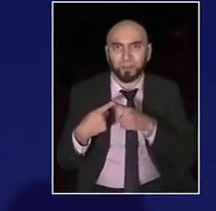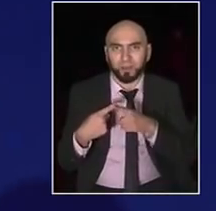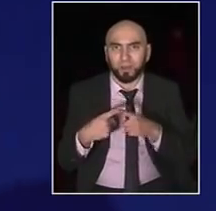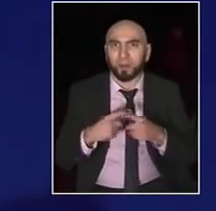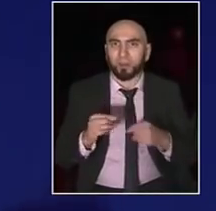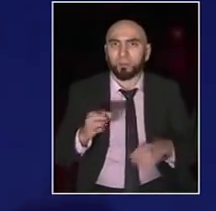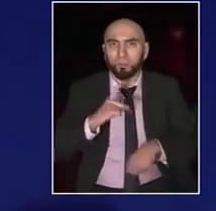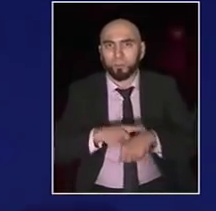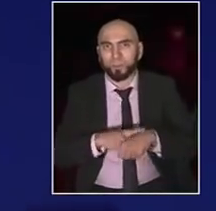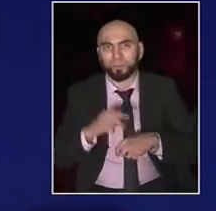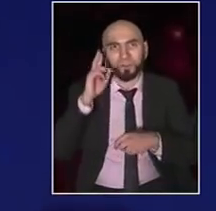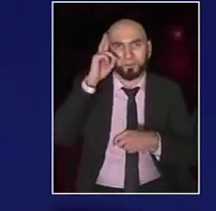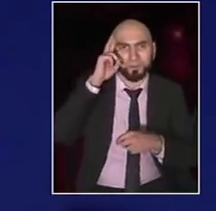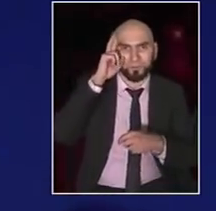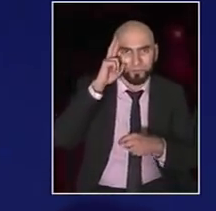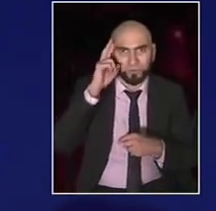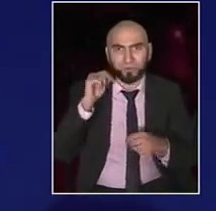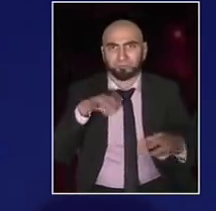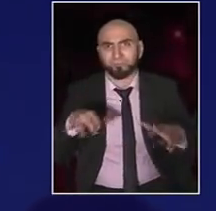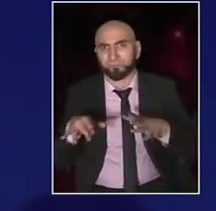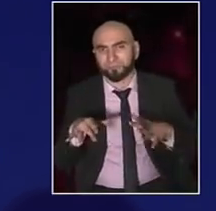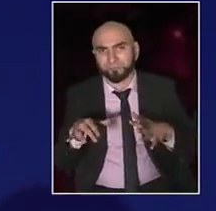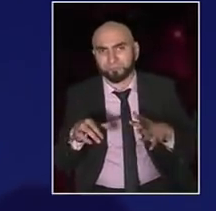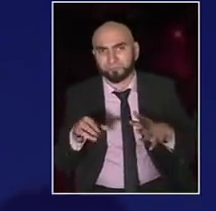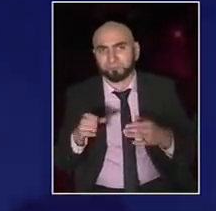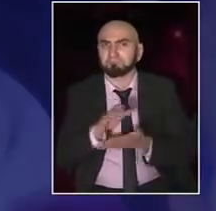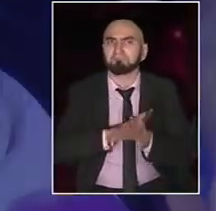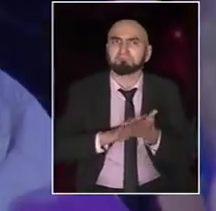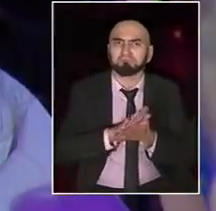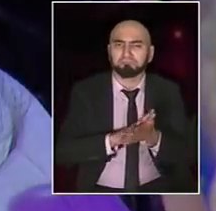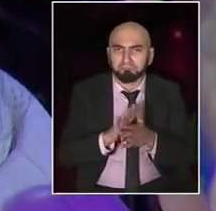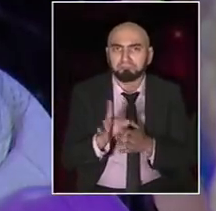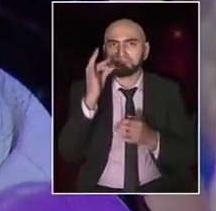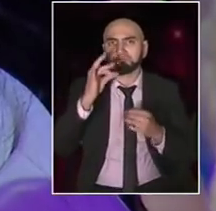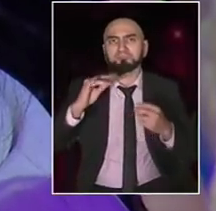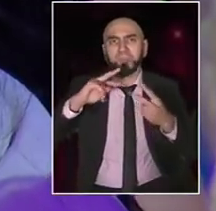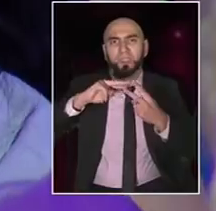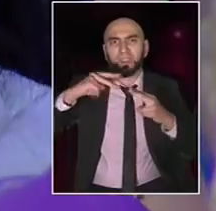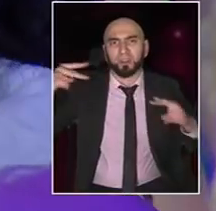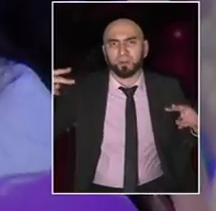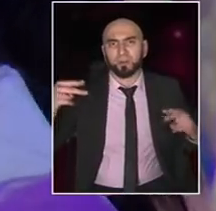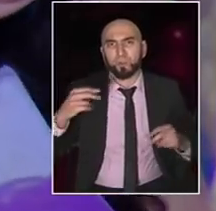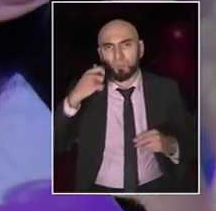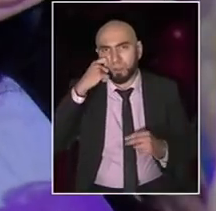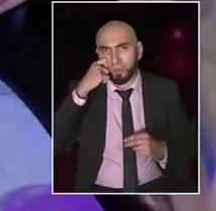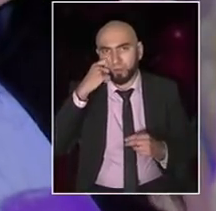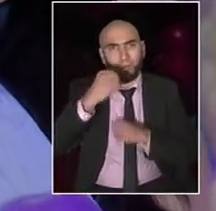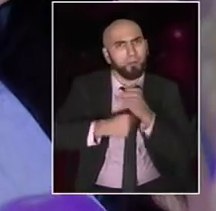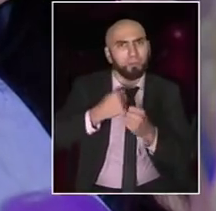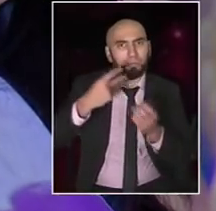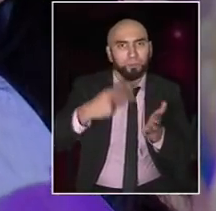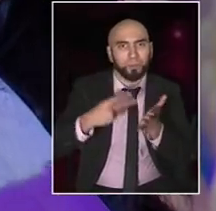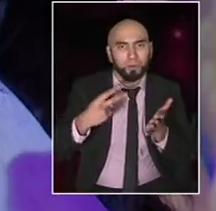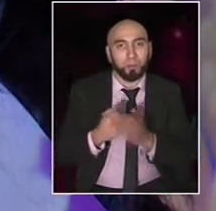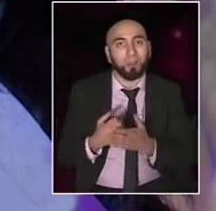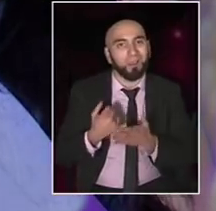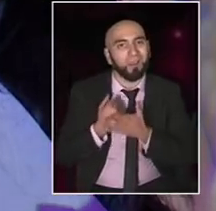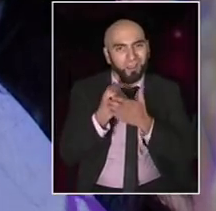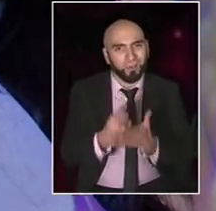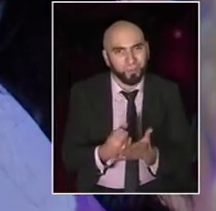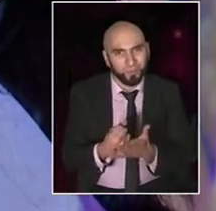y especulación. Por ejemplo, con la secuenciación del genoma humano en el año 2000, con la cual se prometió la prevención y el tratamiento